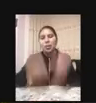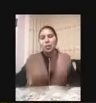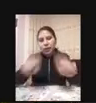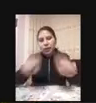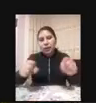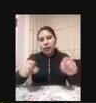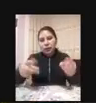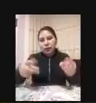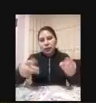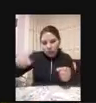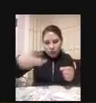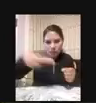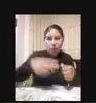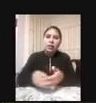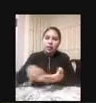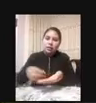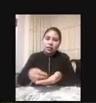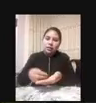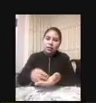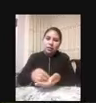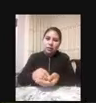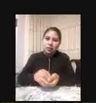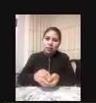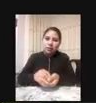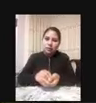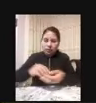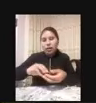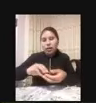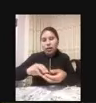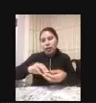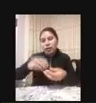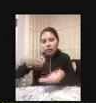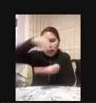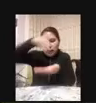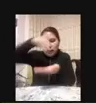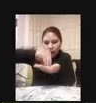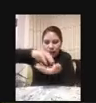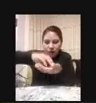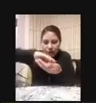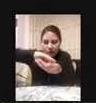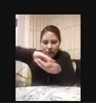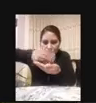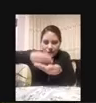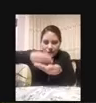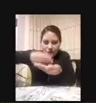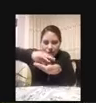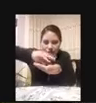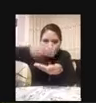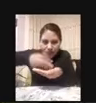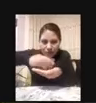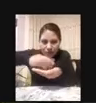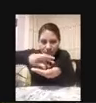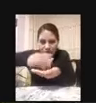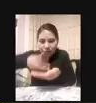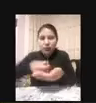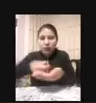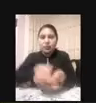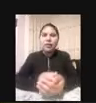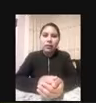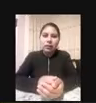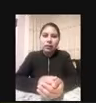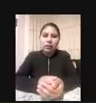ahí y darle vueltitas así como si fuese una bolsita. De ahí no se va a salir la comida. ¿Qué tenemos que hacer con esto? Agarrar y llevar hacia